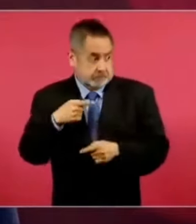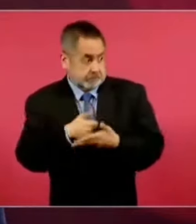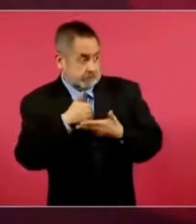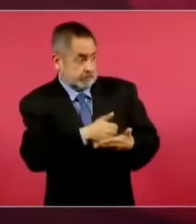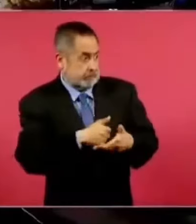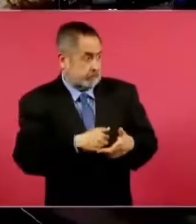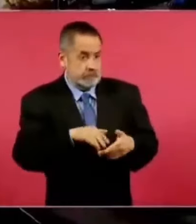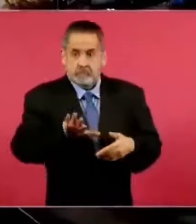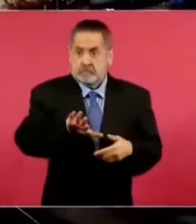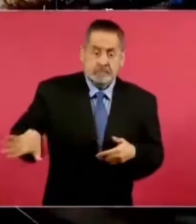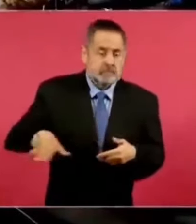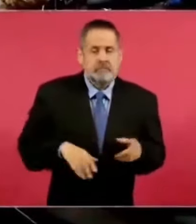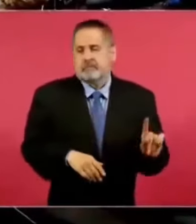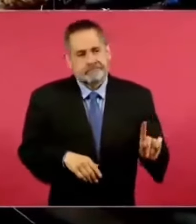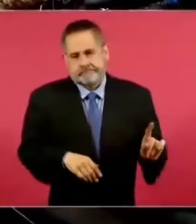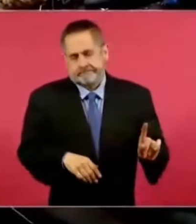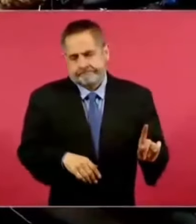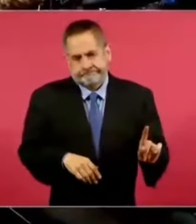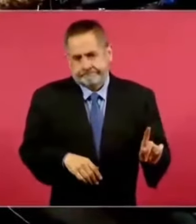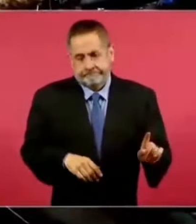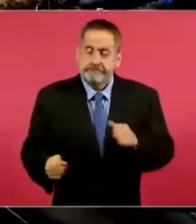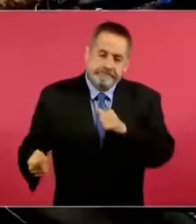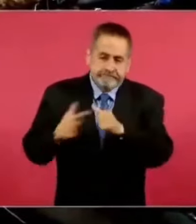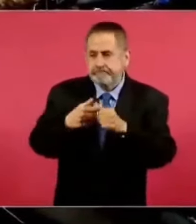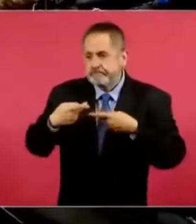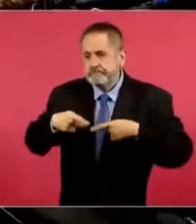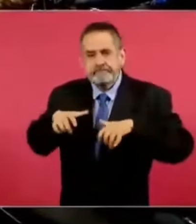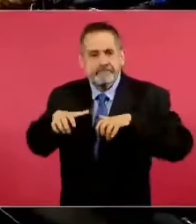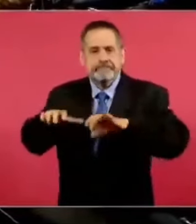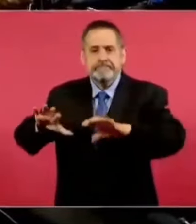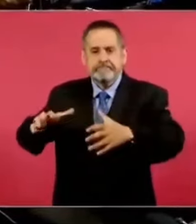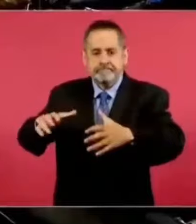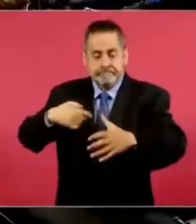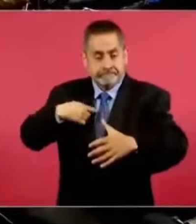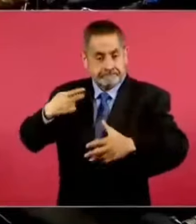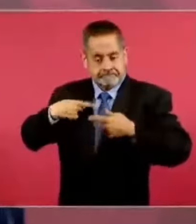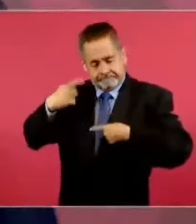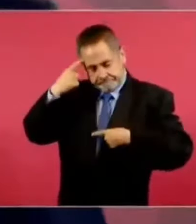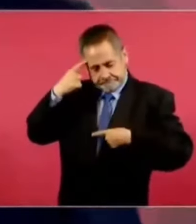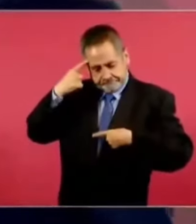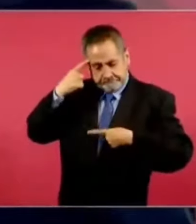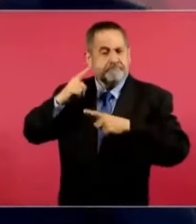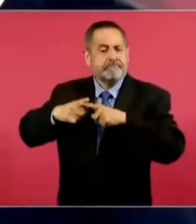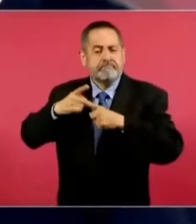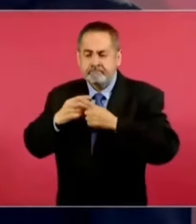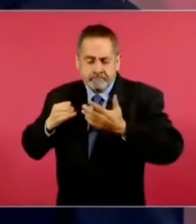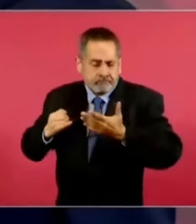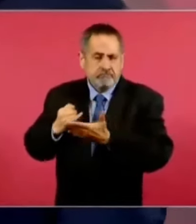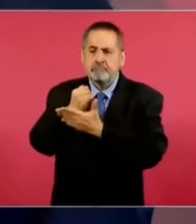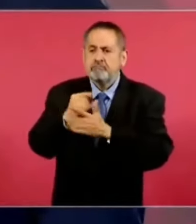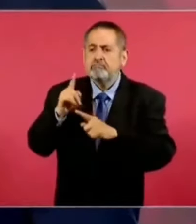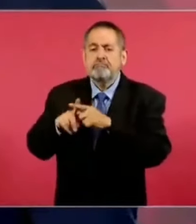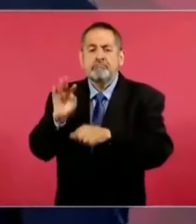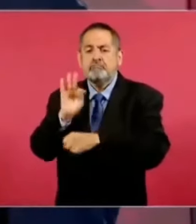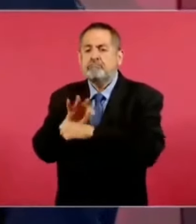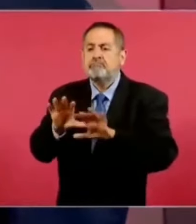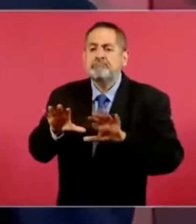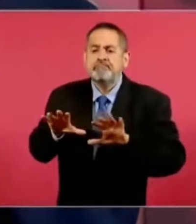Porque si se trata de rescatar, un demócrata dice, vamos a rescatar al